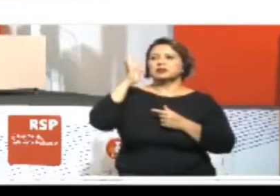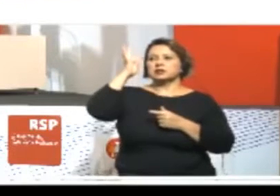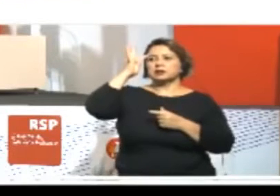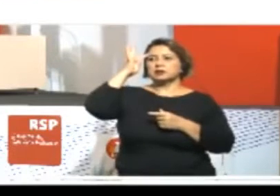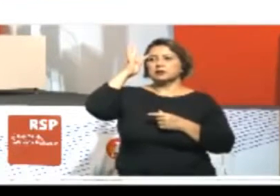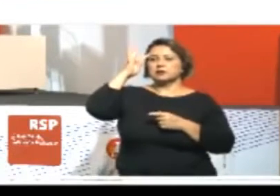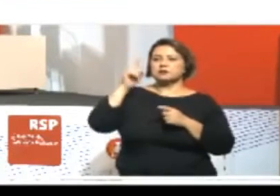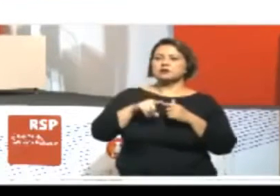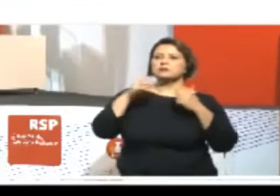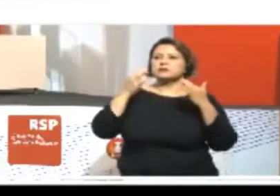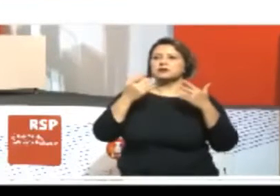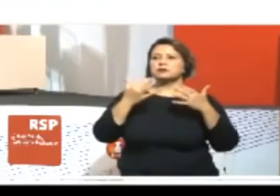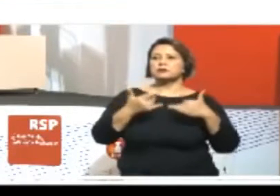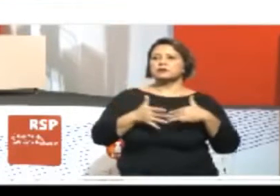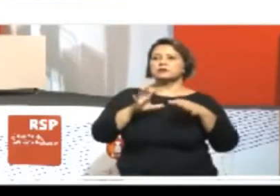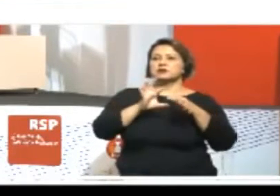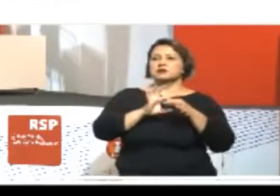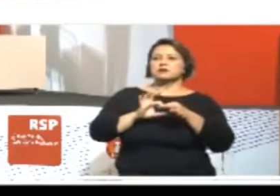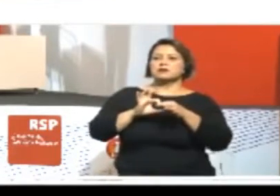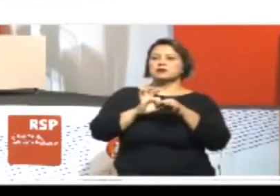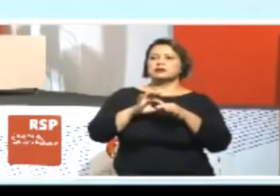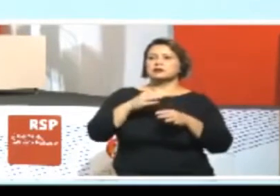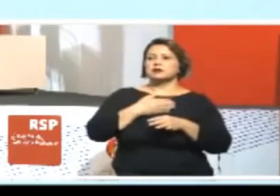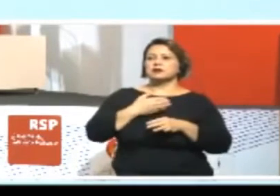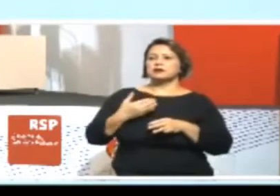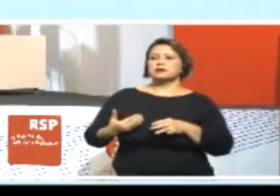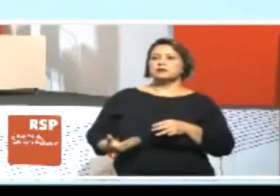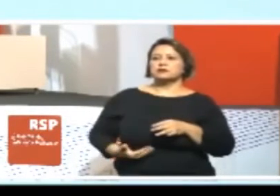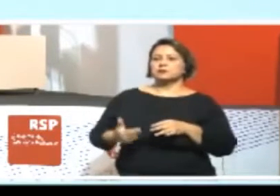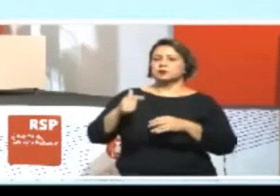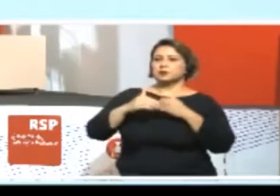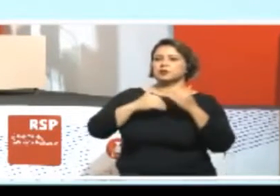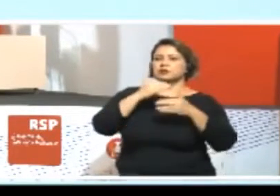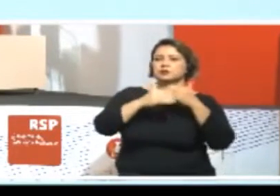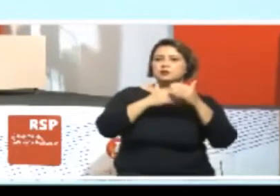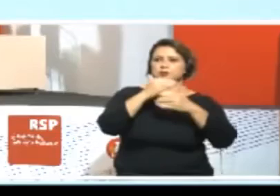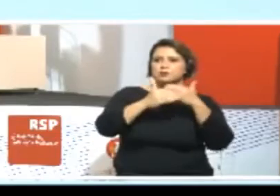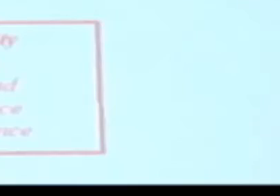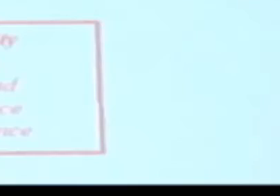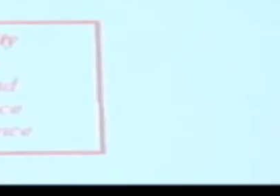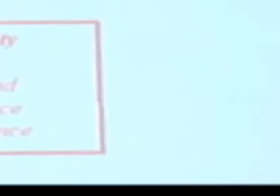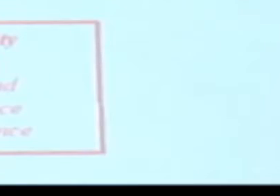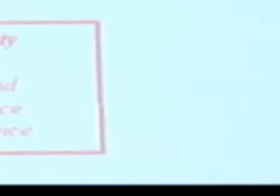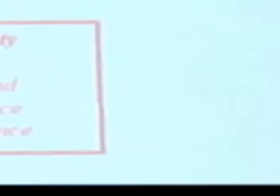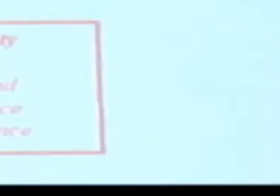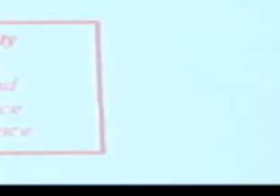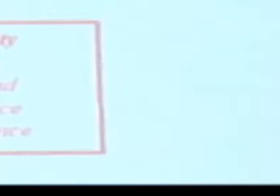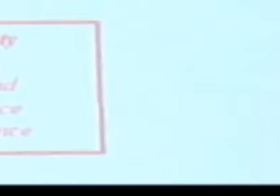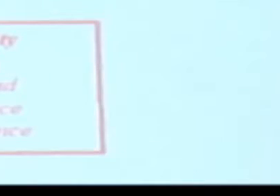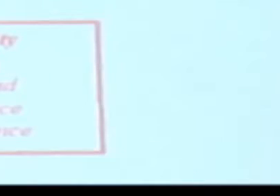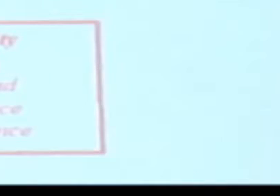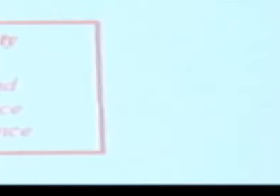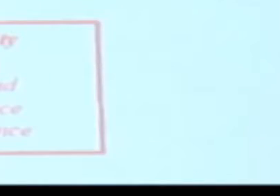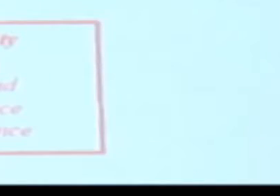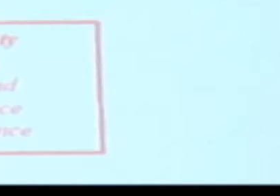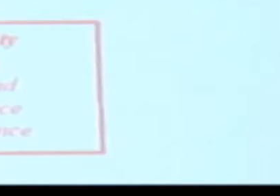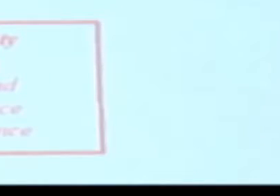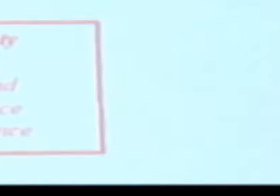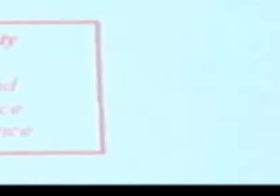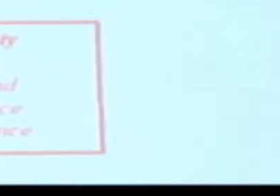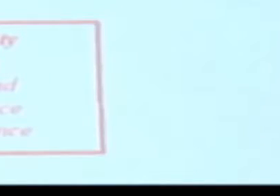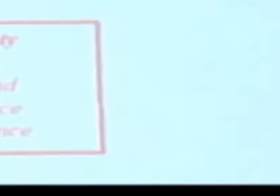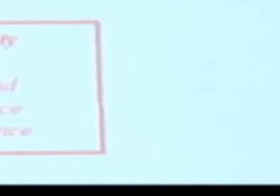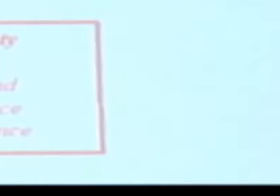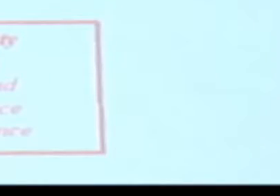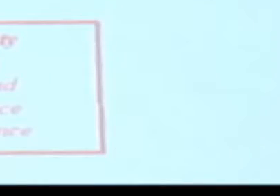vínculo entre gobernanza y desarrollo. Sí, la local gobernanza nos va a contribuir al desarrollo